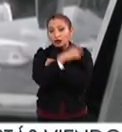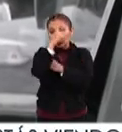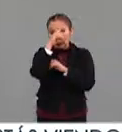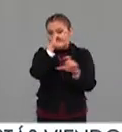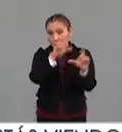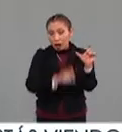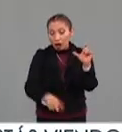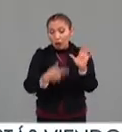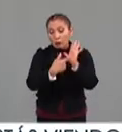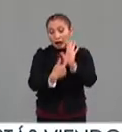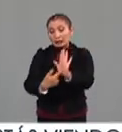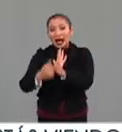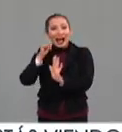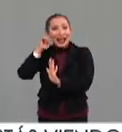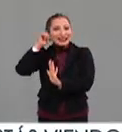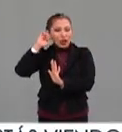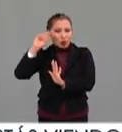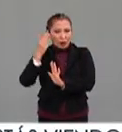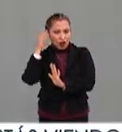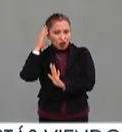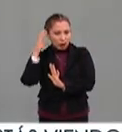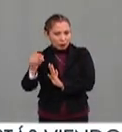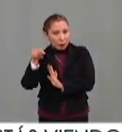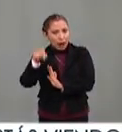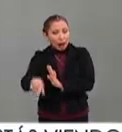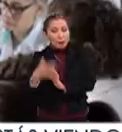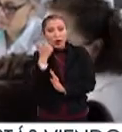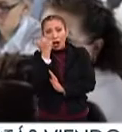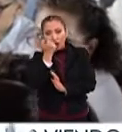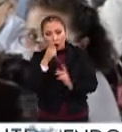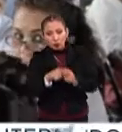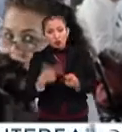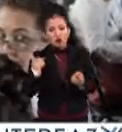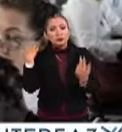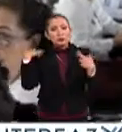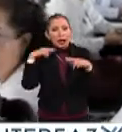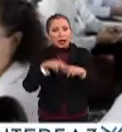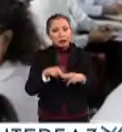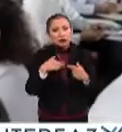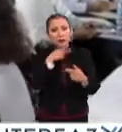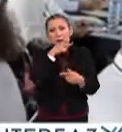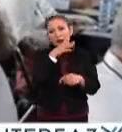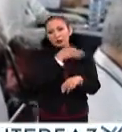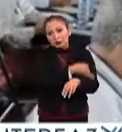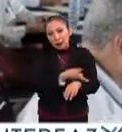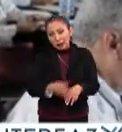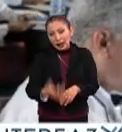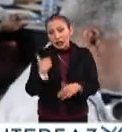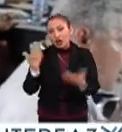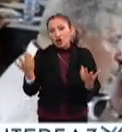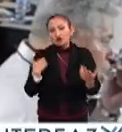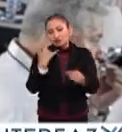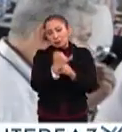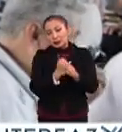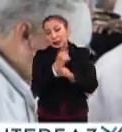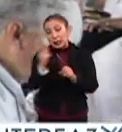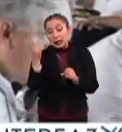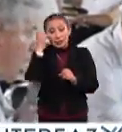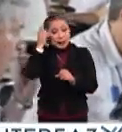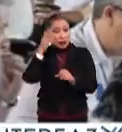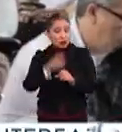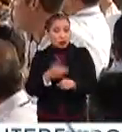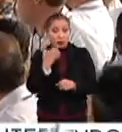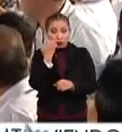mexicano fueron presentadas ayer en la Universidad de Colima por estudiantes, profesores, padres de familia, académicos y